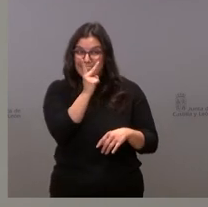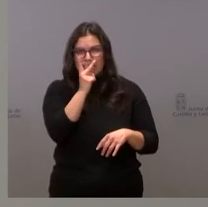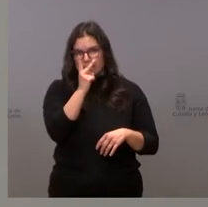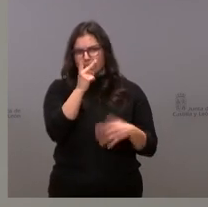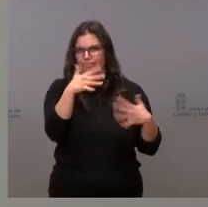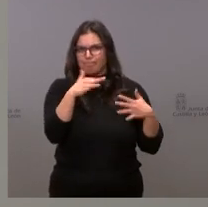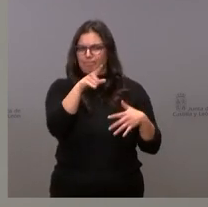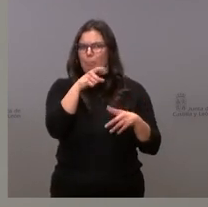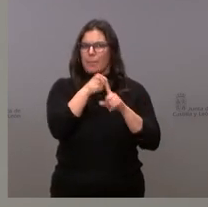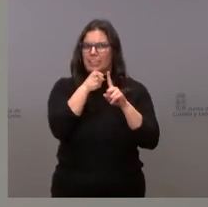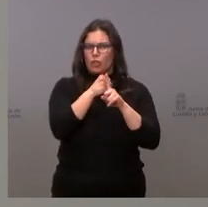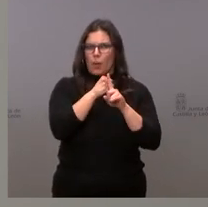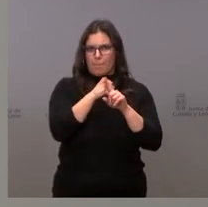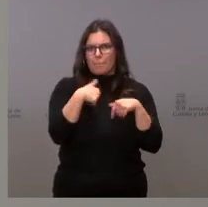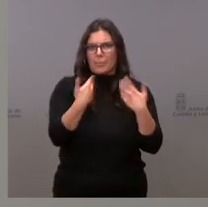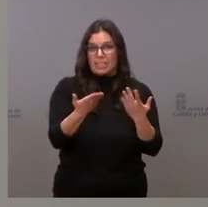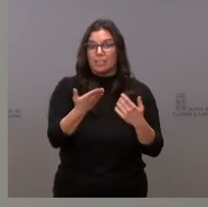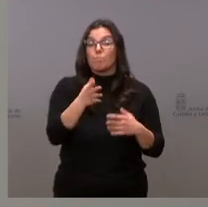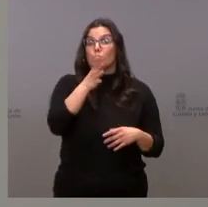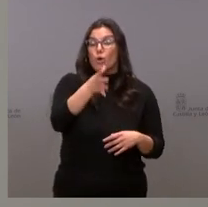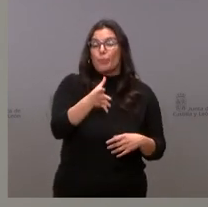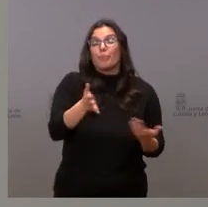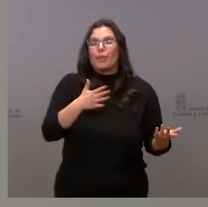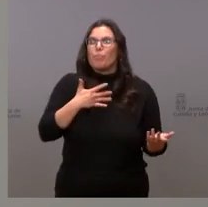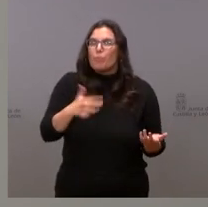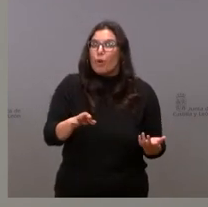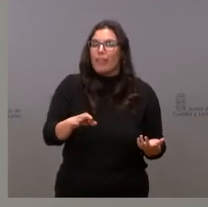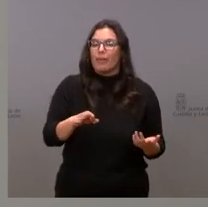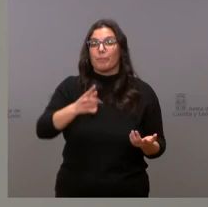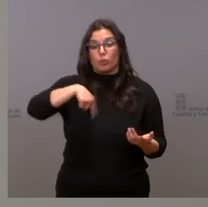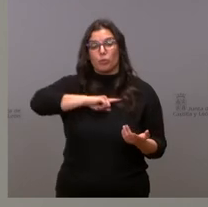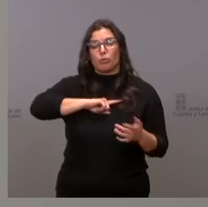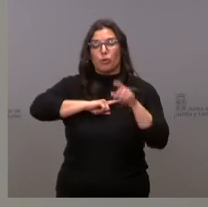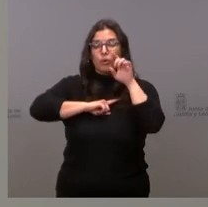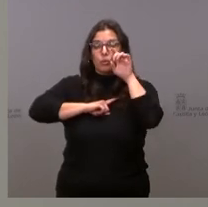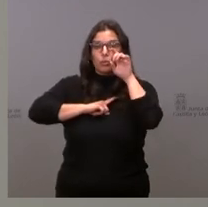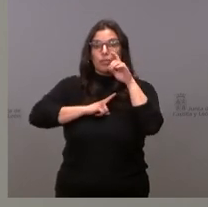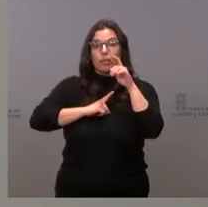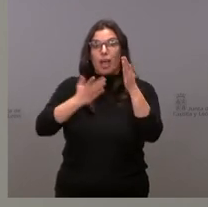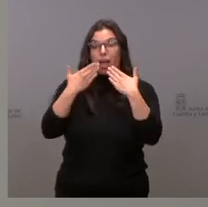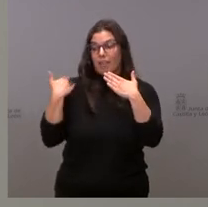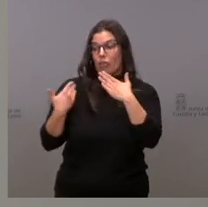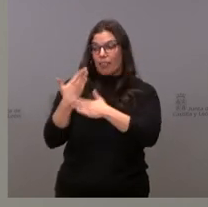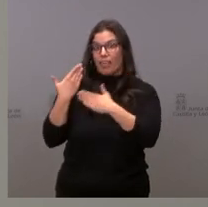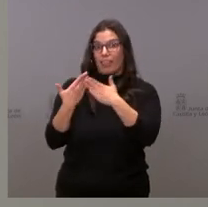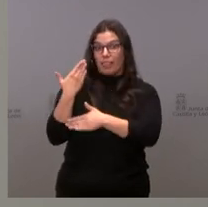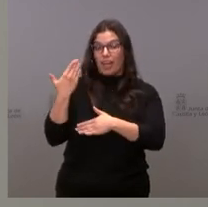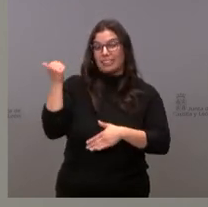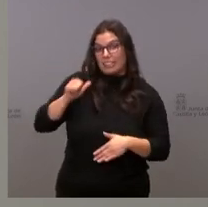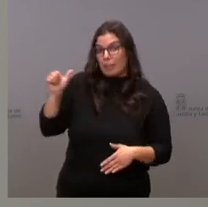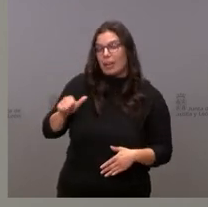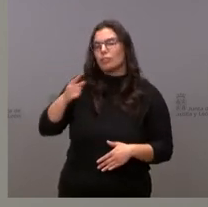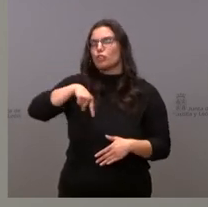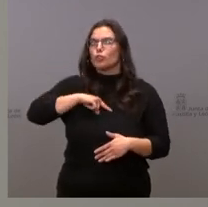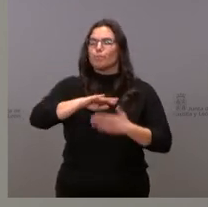a una mayor presión el motivo pues probablemente sea hemos hablado a lo largo de estos días y estas semanas anteriores de